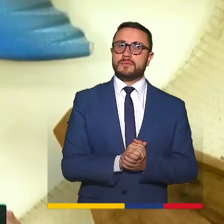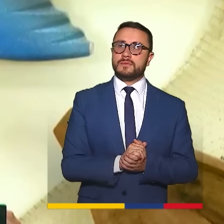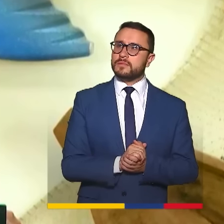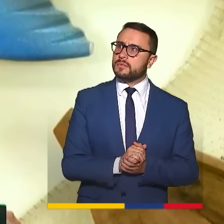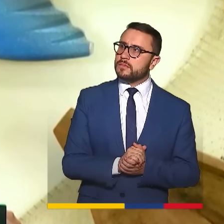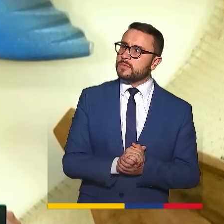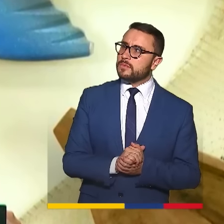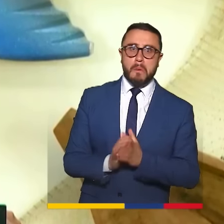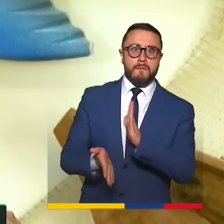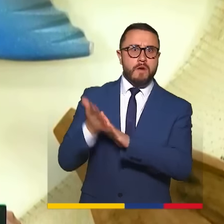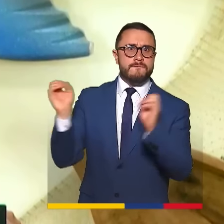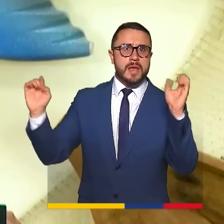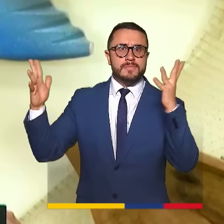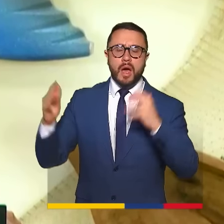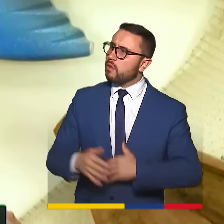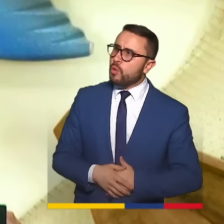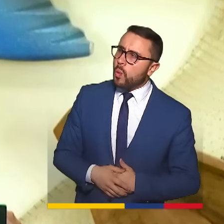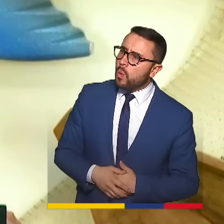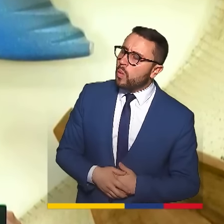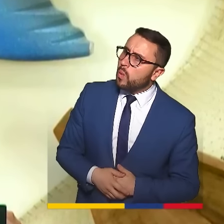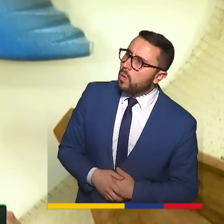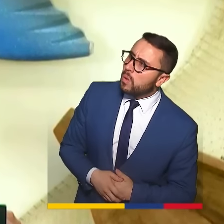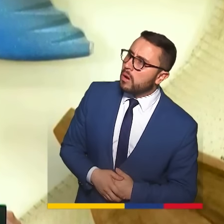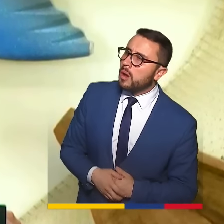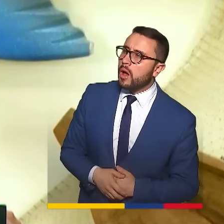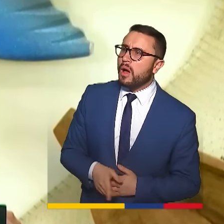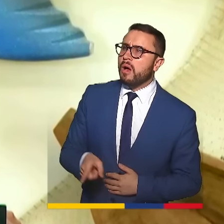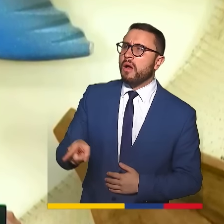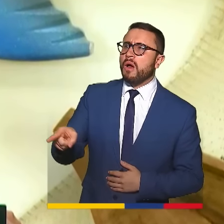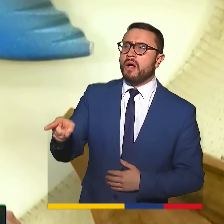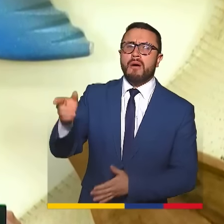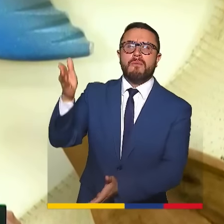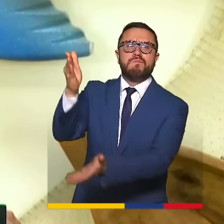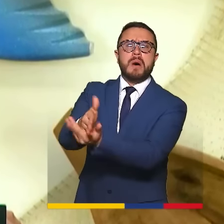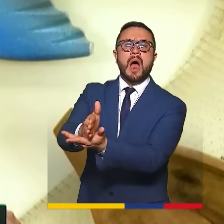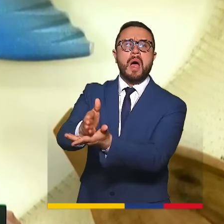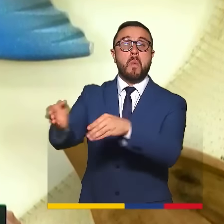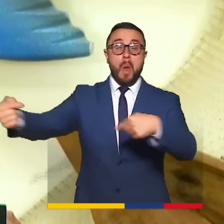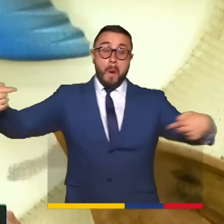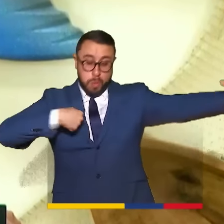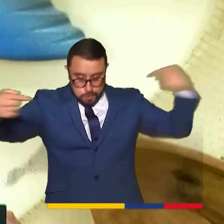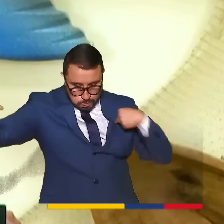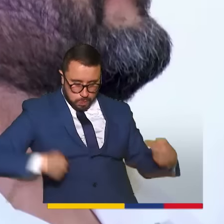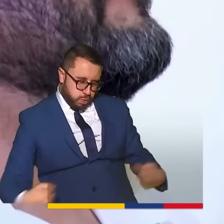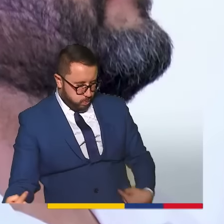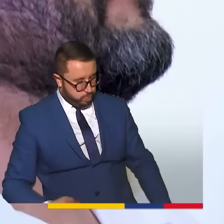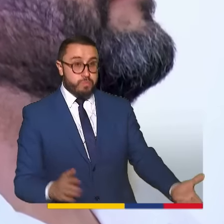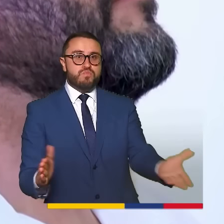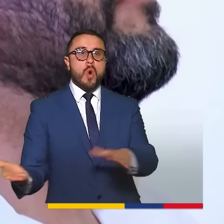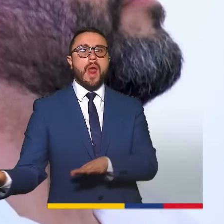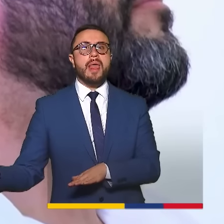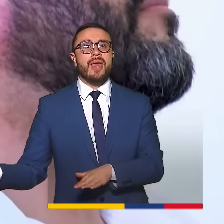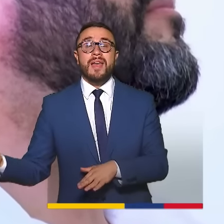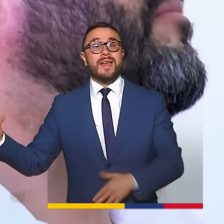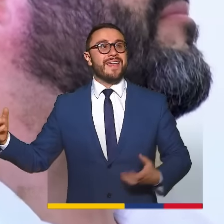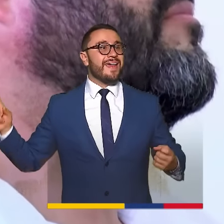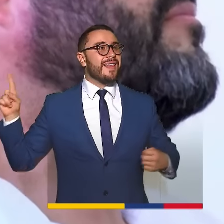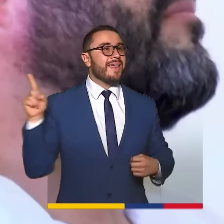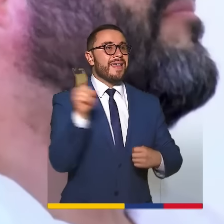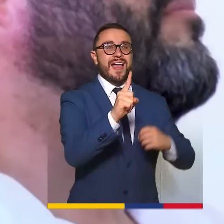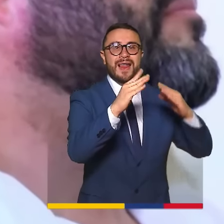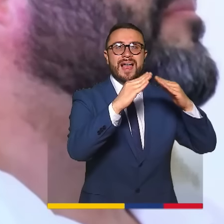de festín, sino porque cayó bajo las balas cuando quería llegar a la casa a abrazar a su